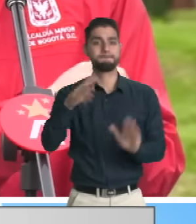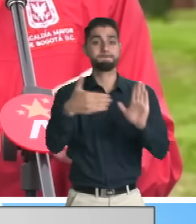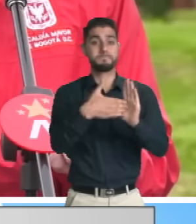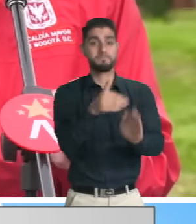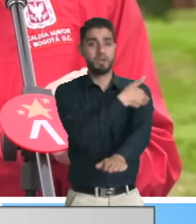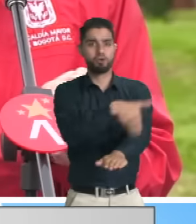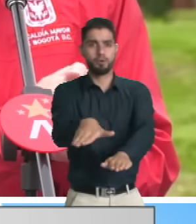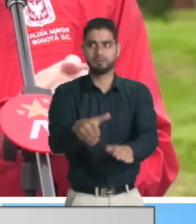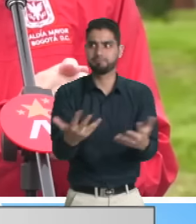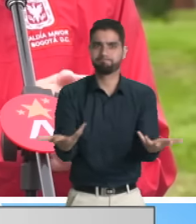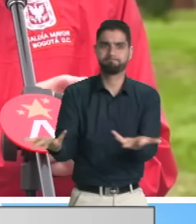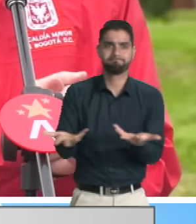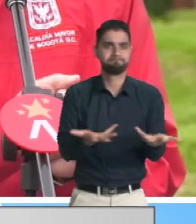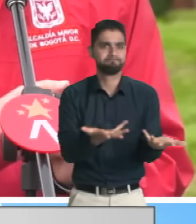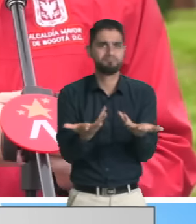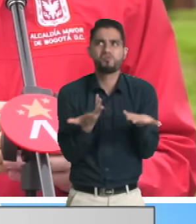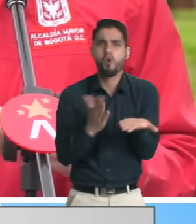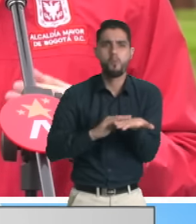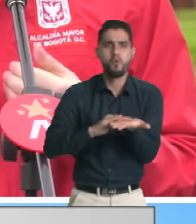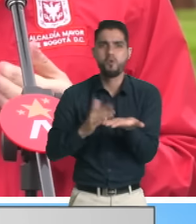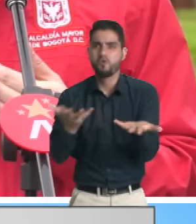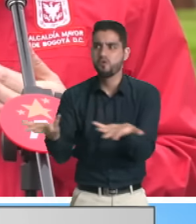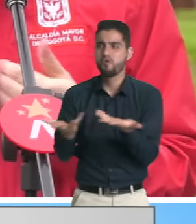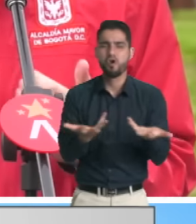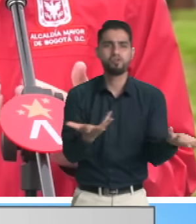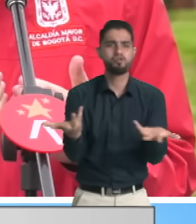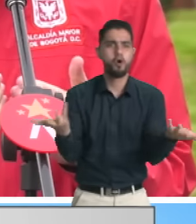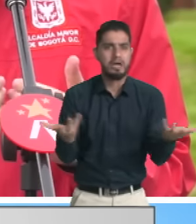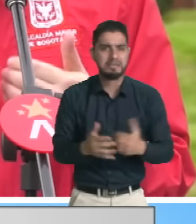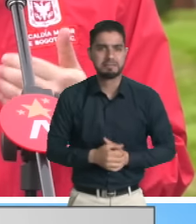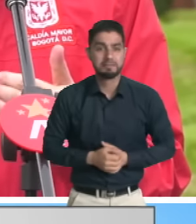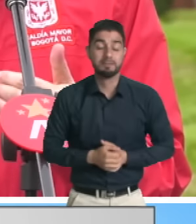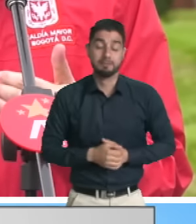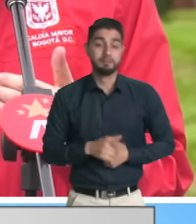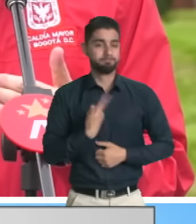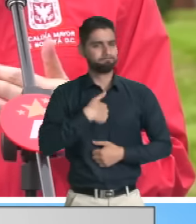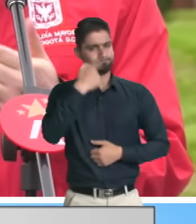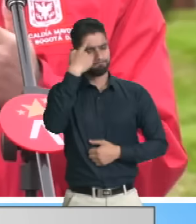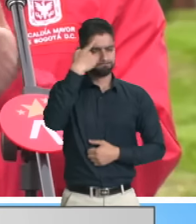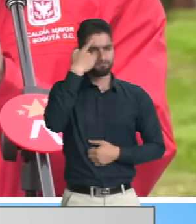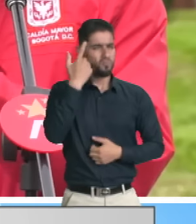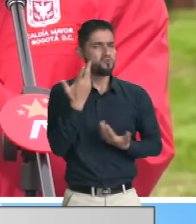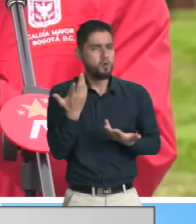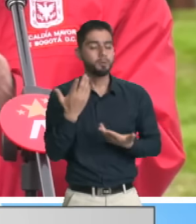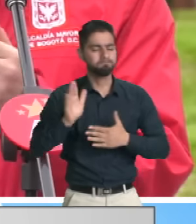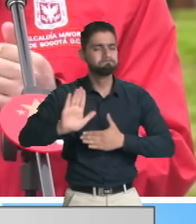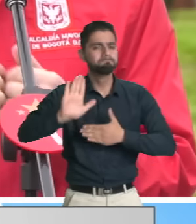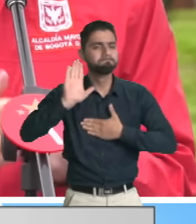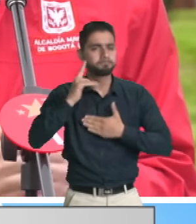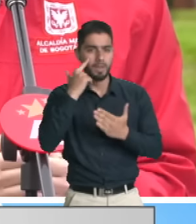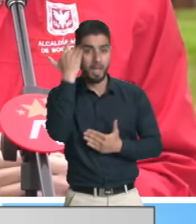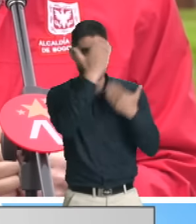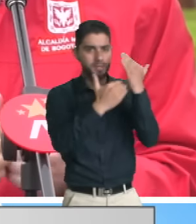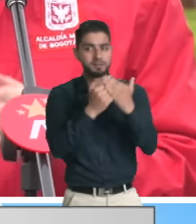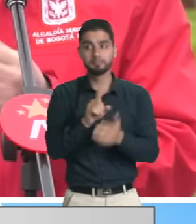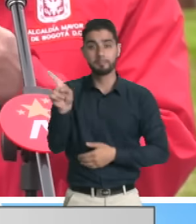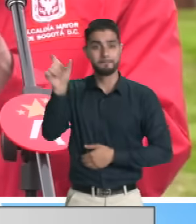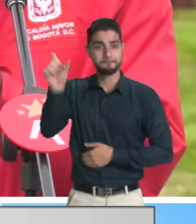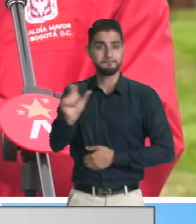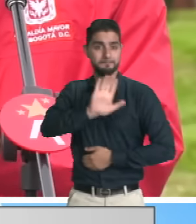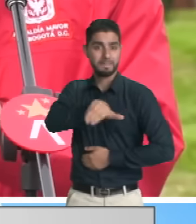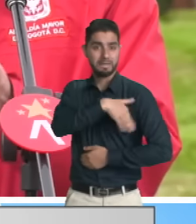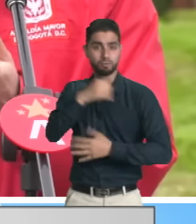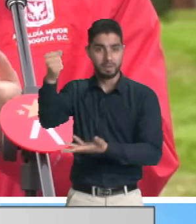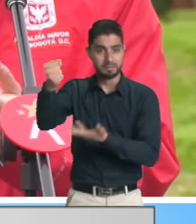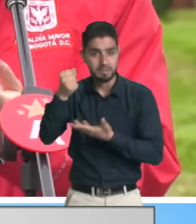estamos viendo cómo resolver. Entonces, el compromiso es analizar, y tengo reuniones con el ministro de Hacienda pronto, con